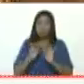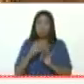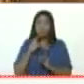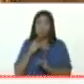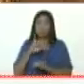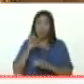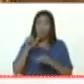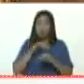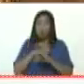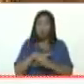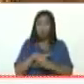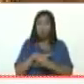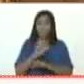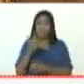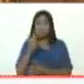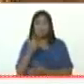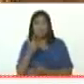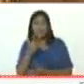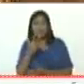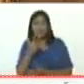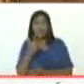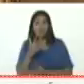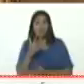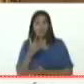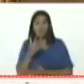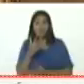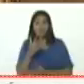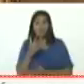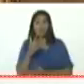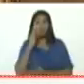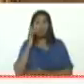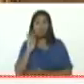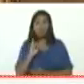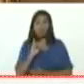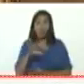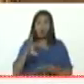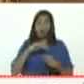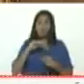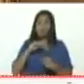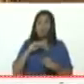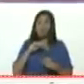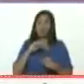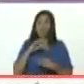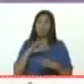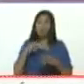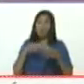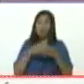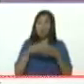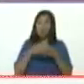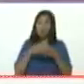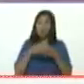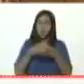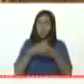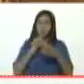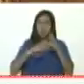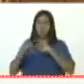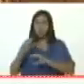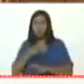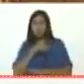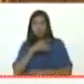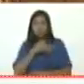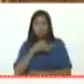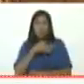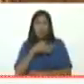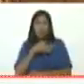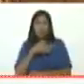dije a Jorge. Pareciera que fuera asumido así por el gremio de comunicadores sociales,